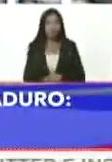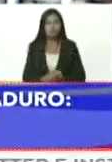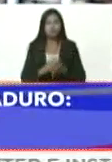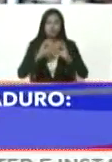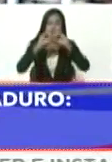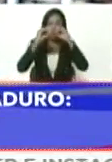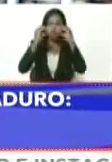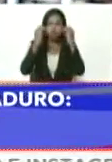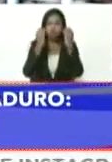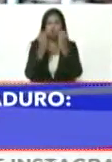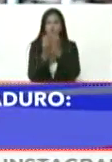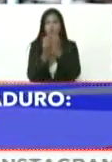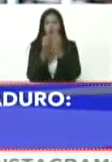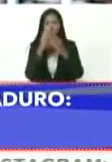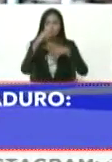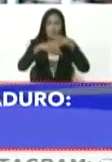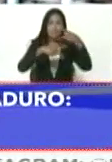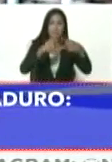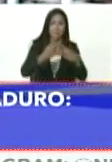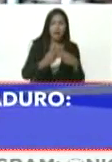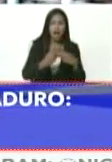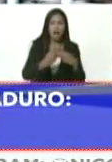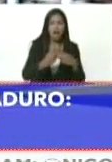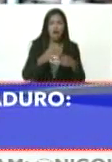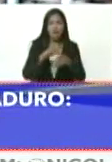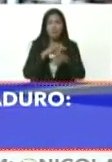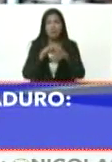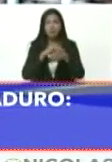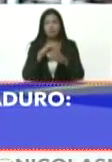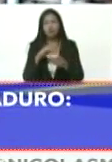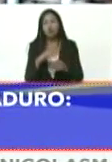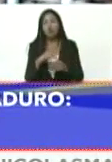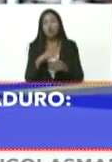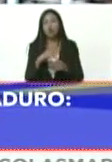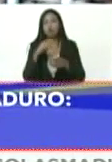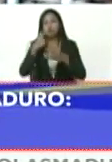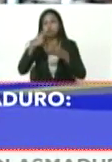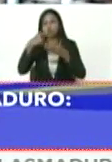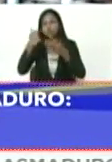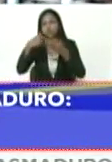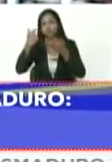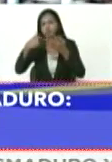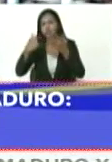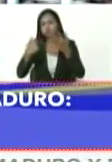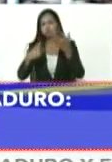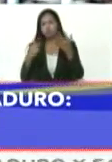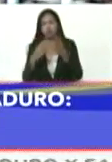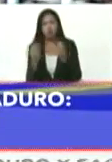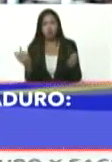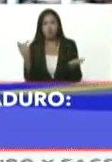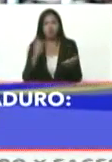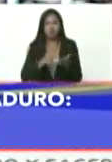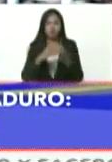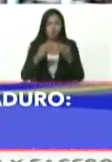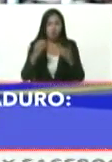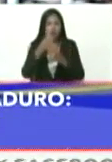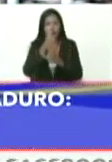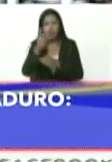Organizar, fíjense ustedes, los procesos. Pedro Infante, hacia Villegas, Gabriela, Mervin, Omar.